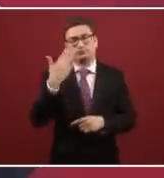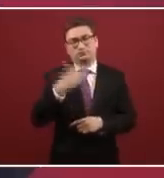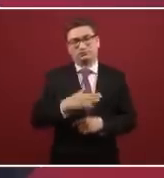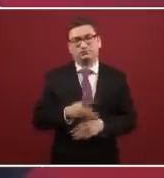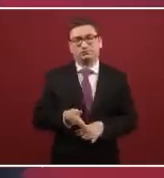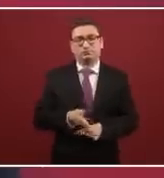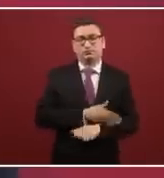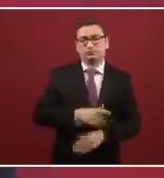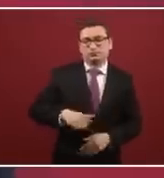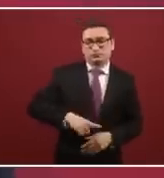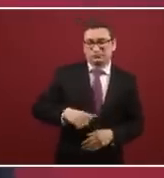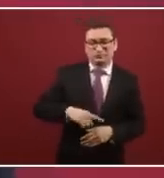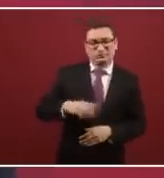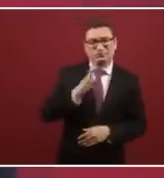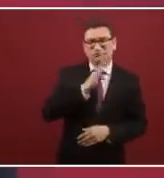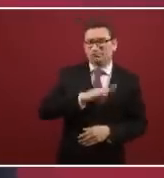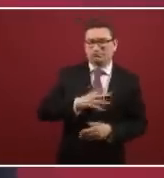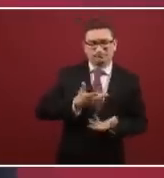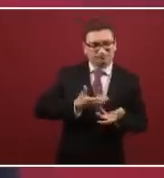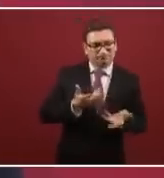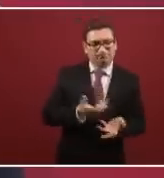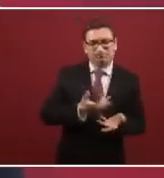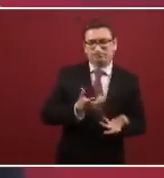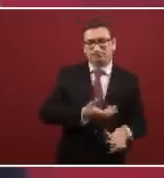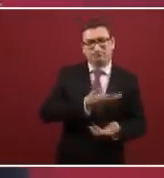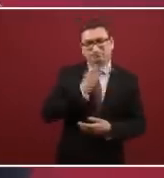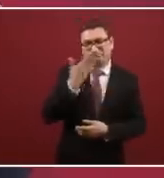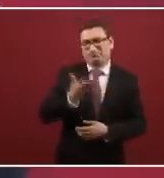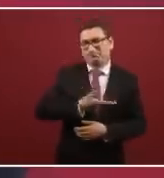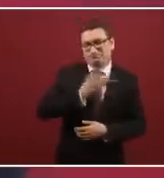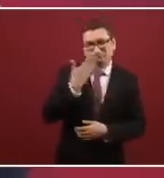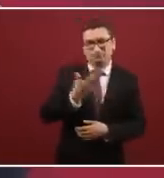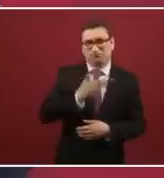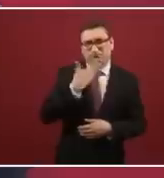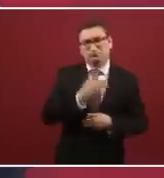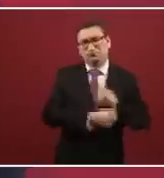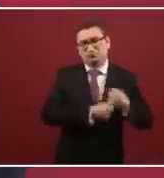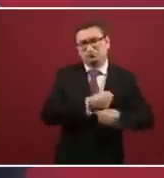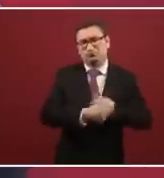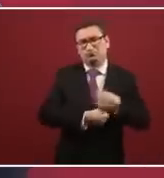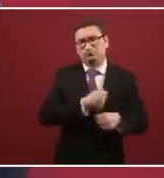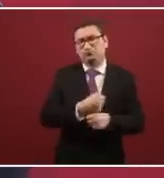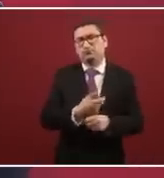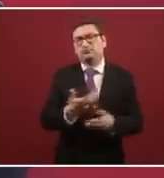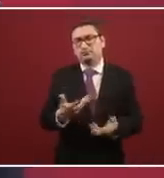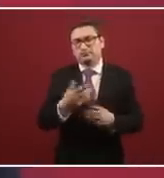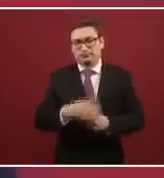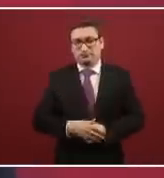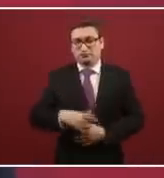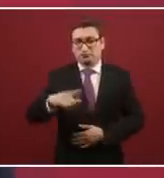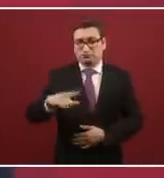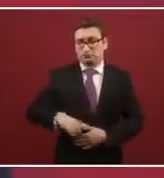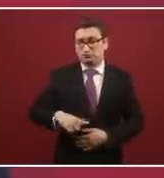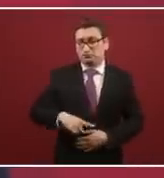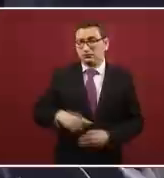prácticas que prevalecieron durante mucho tiempo es que el